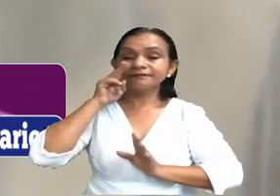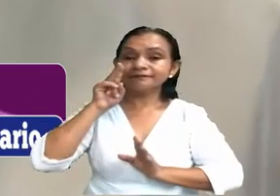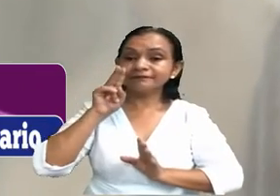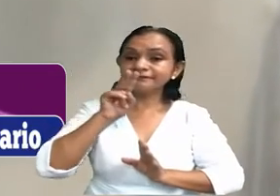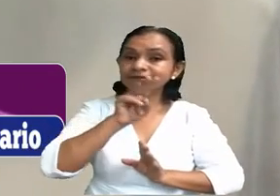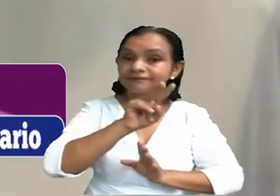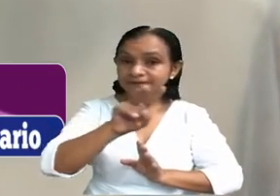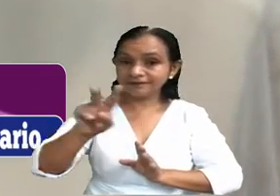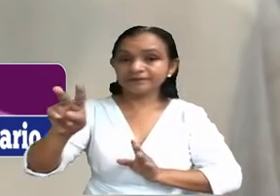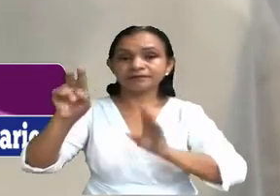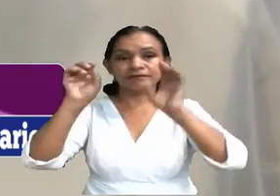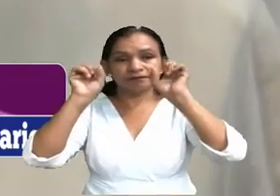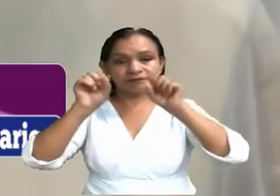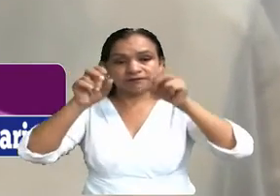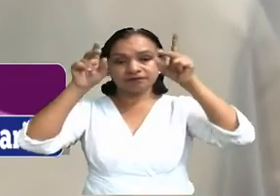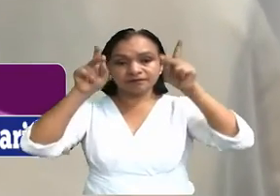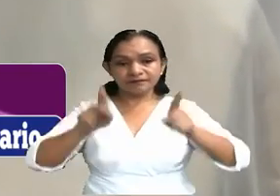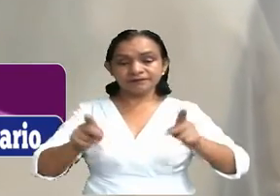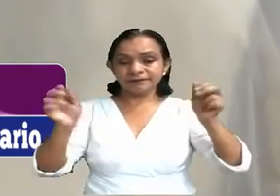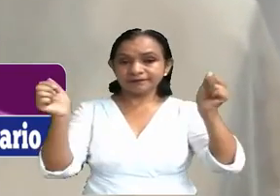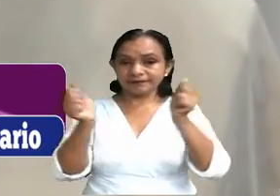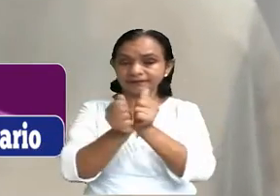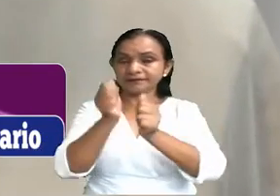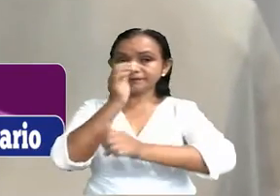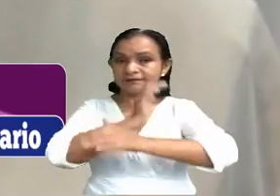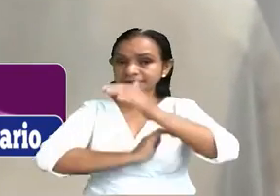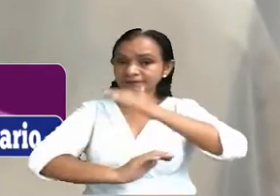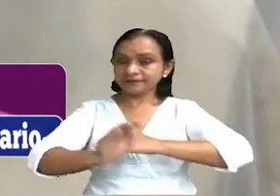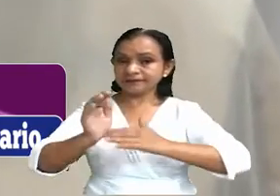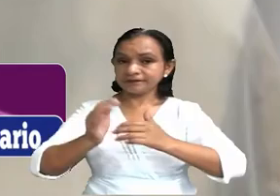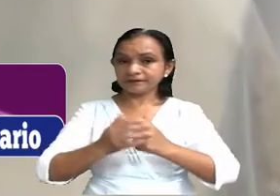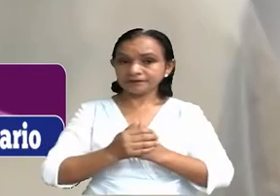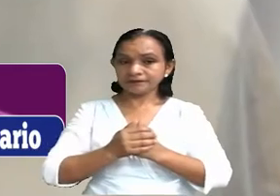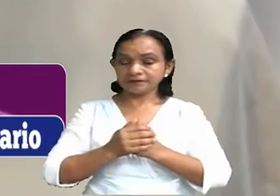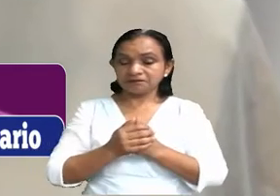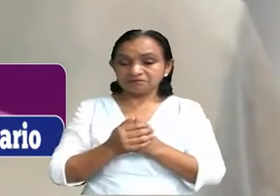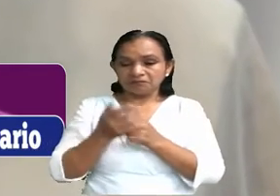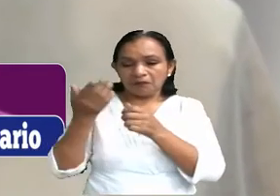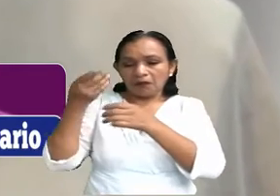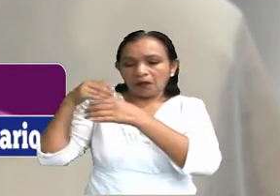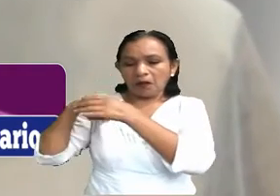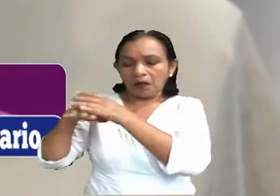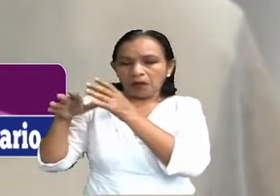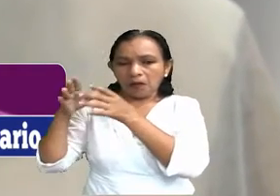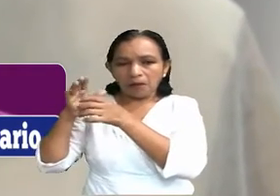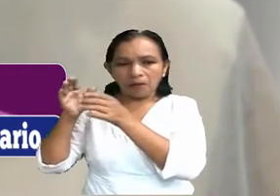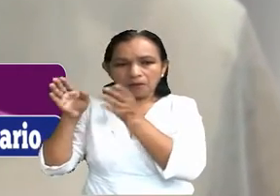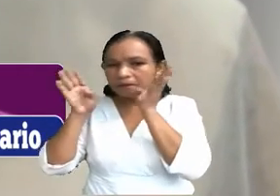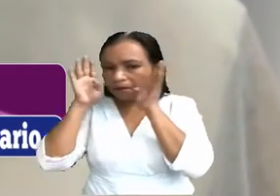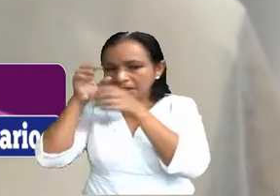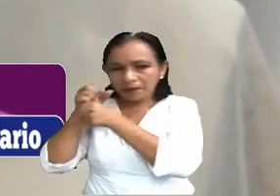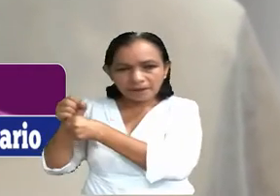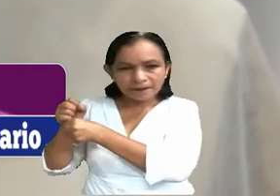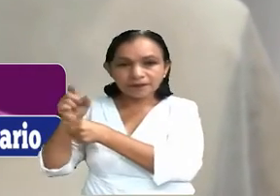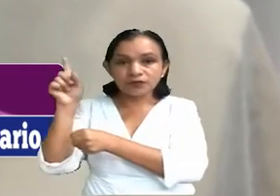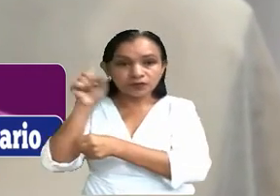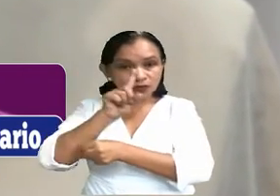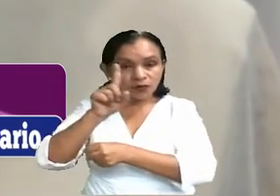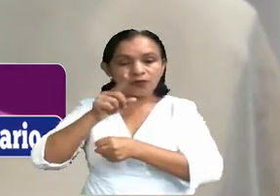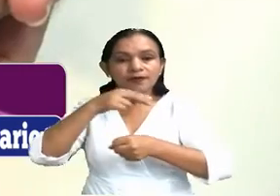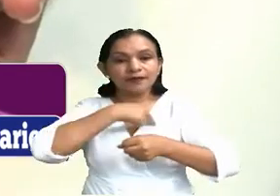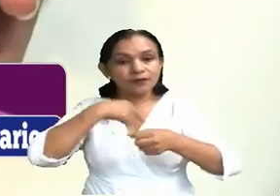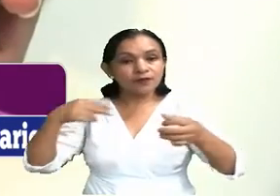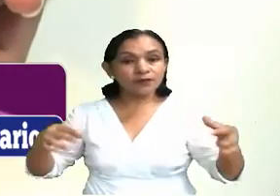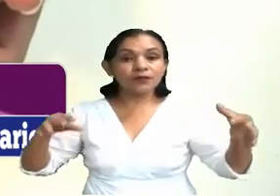visibilización, es decir, la persona con discapacidad deja de estar invisible y forma parte del